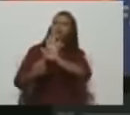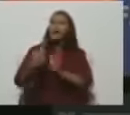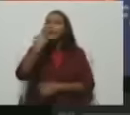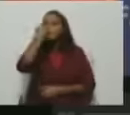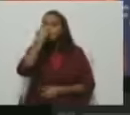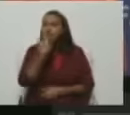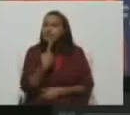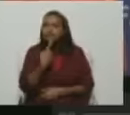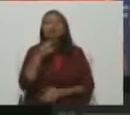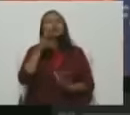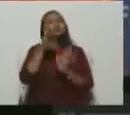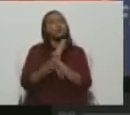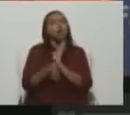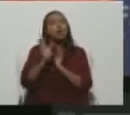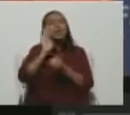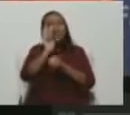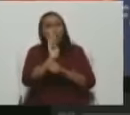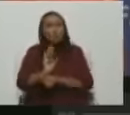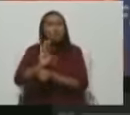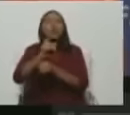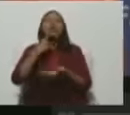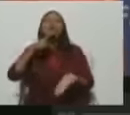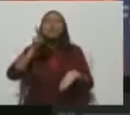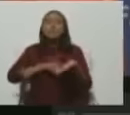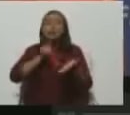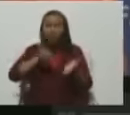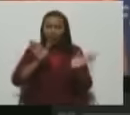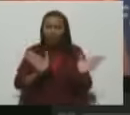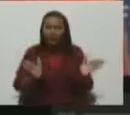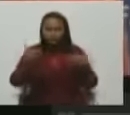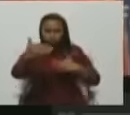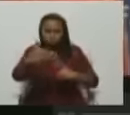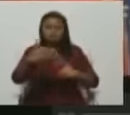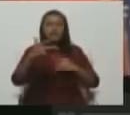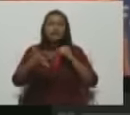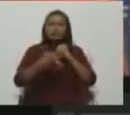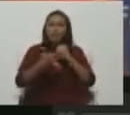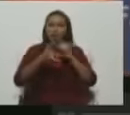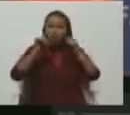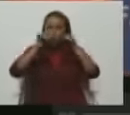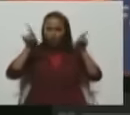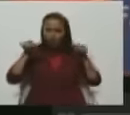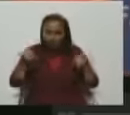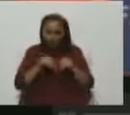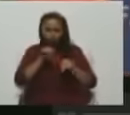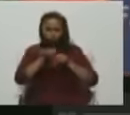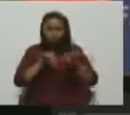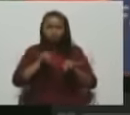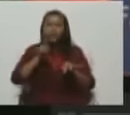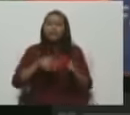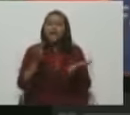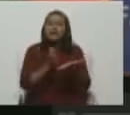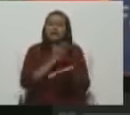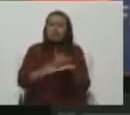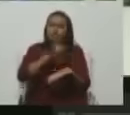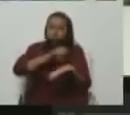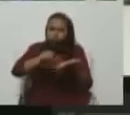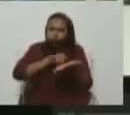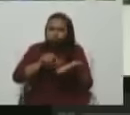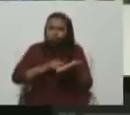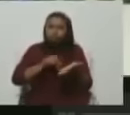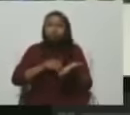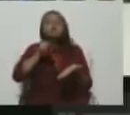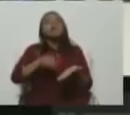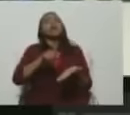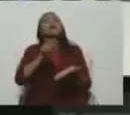de resguardar todo el material electoral, tecnológico, no tecnológico, de custodiar, de darle seguridad a